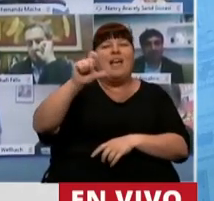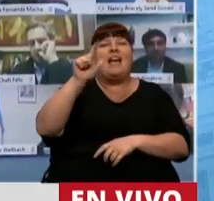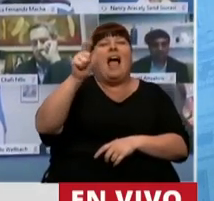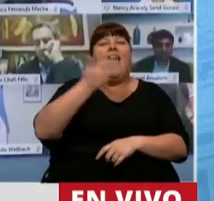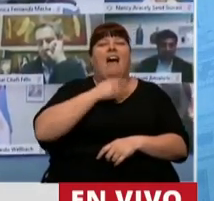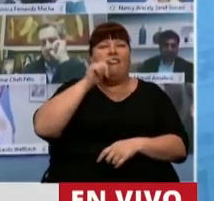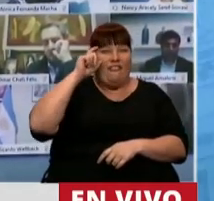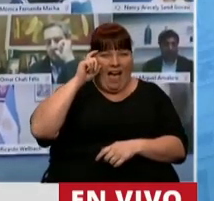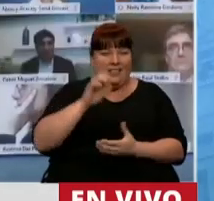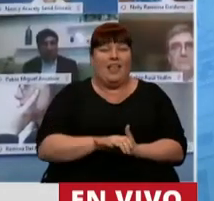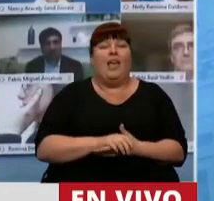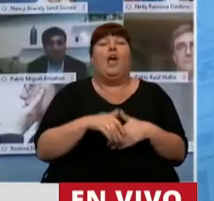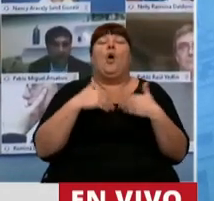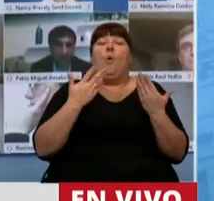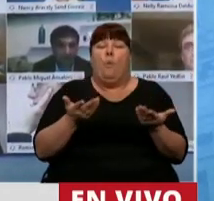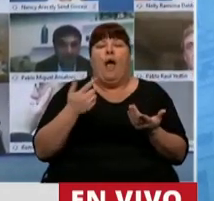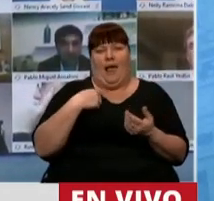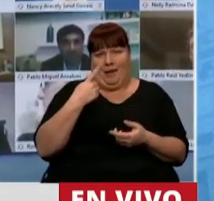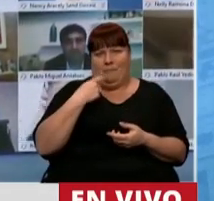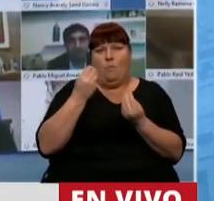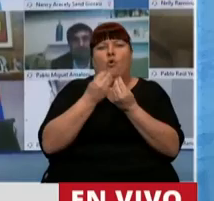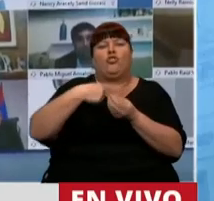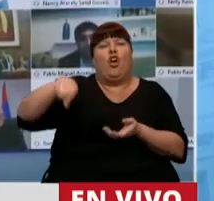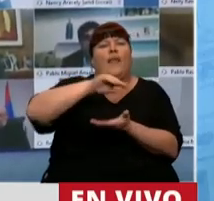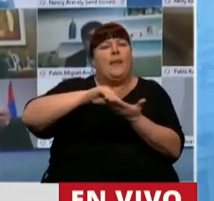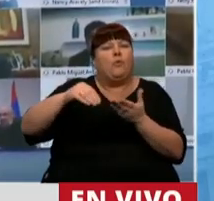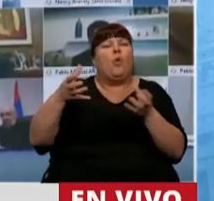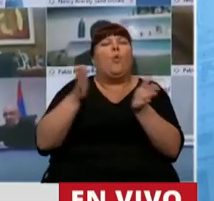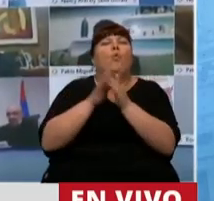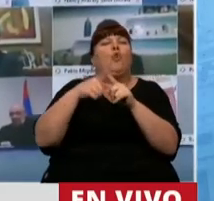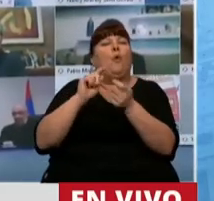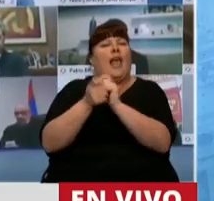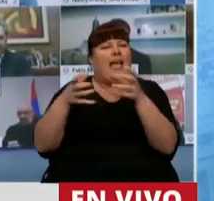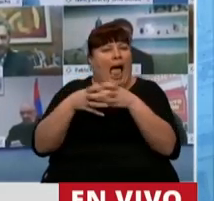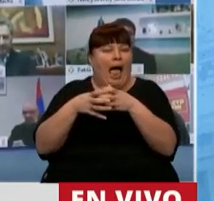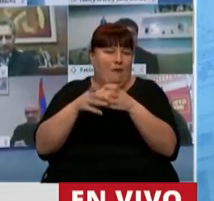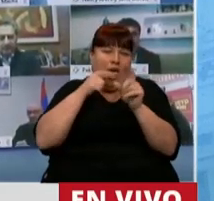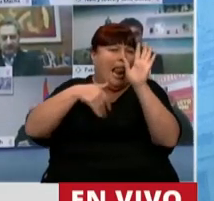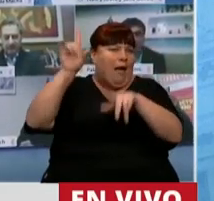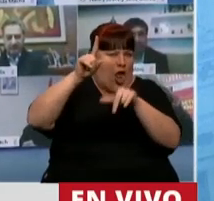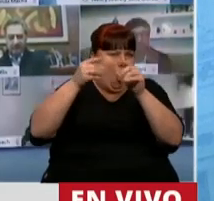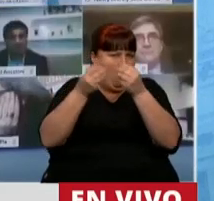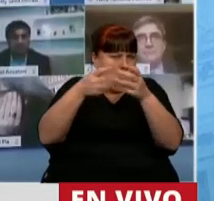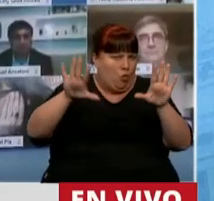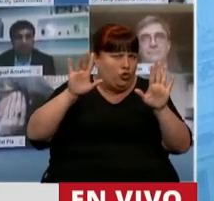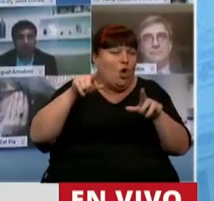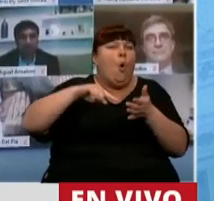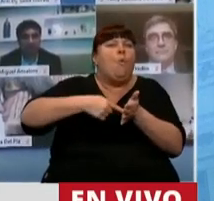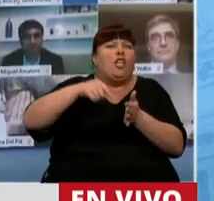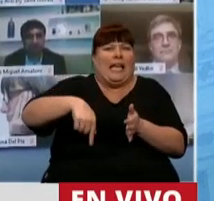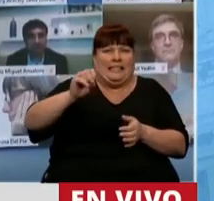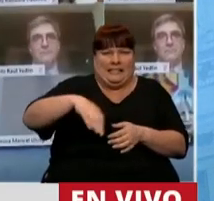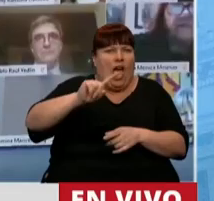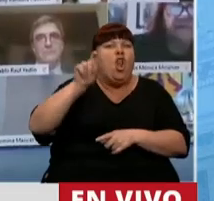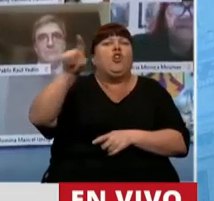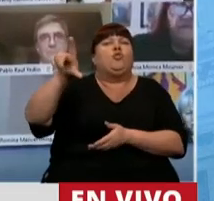Calafate, y bueno, encontramos a muchos de los legisladores de Juntos por el Cambio, para no decir la mayoría, en Buenos Aires,